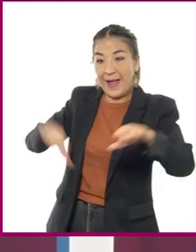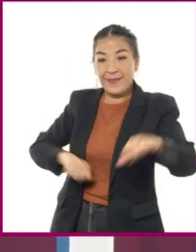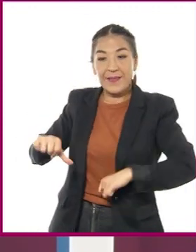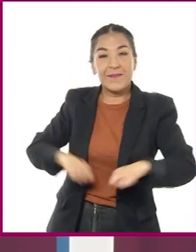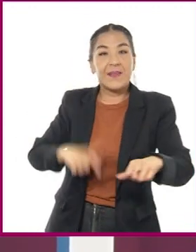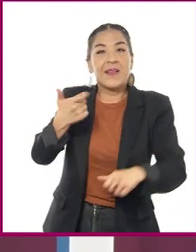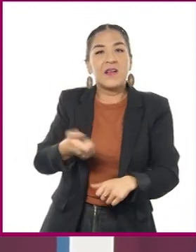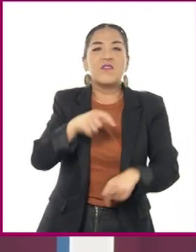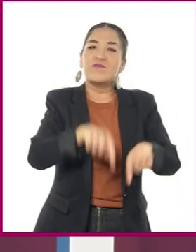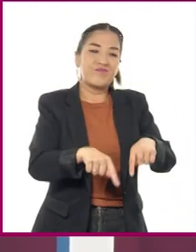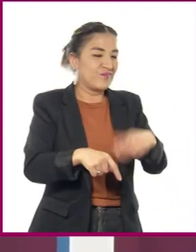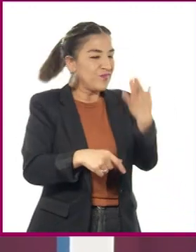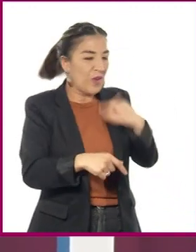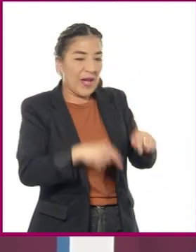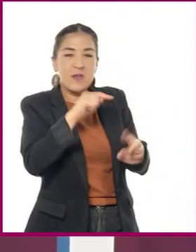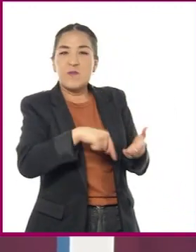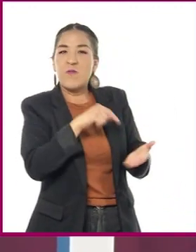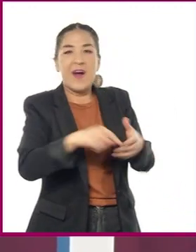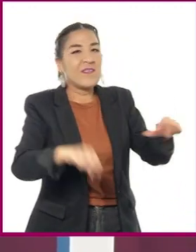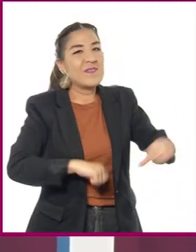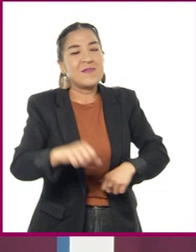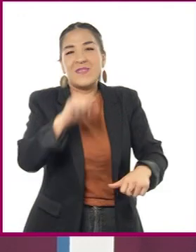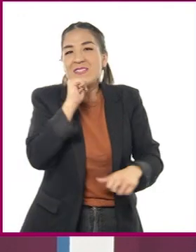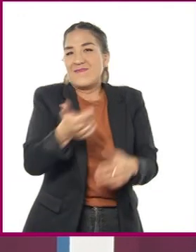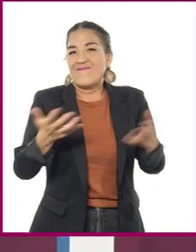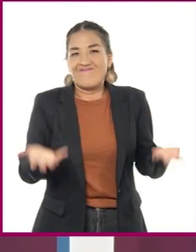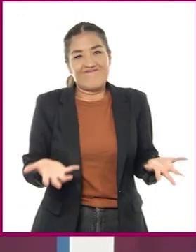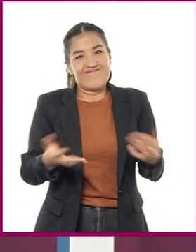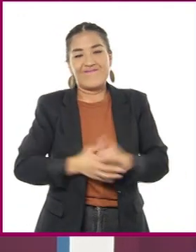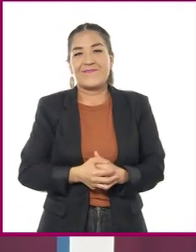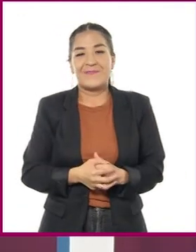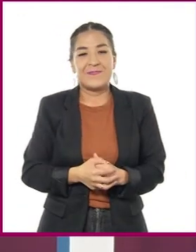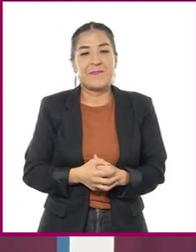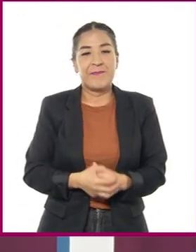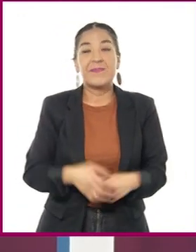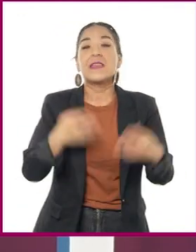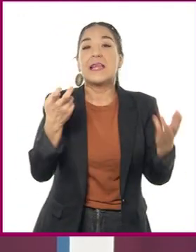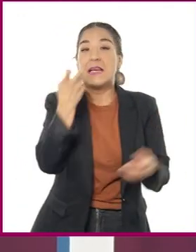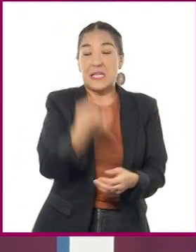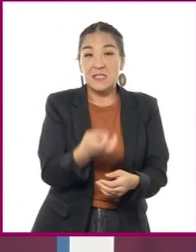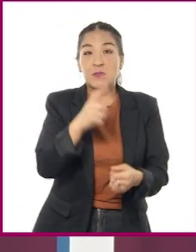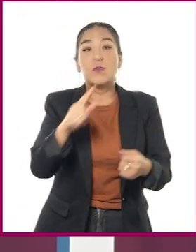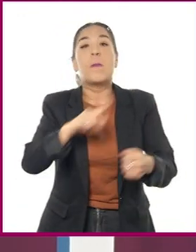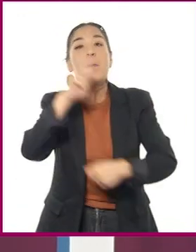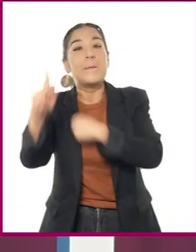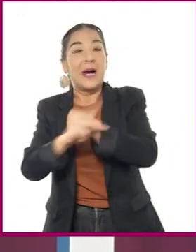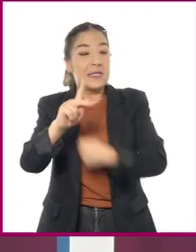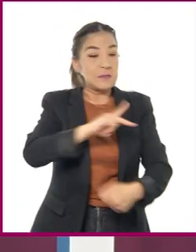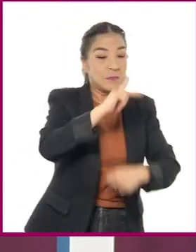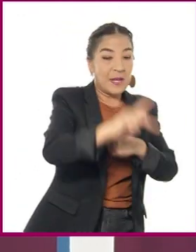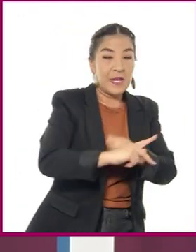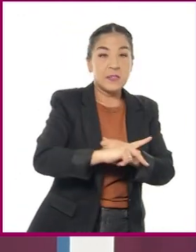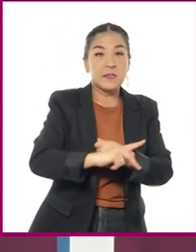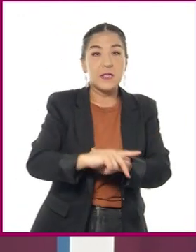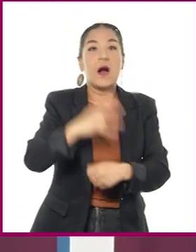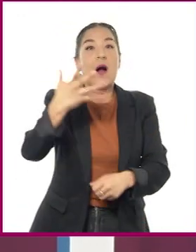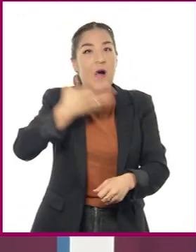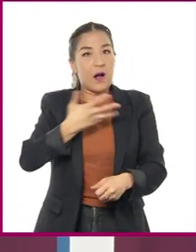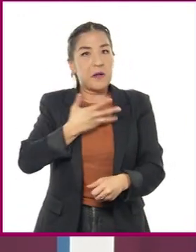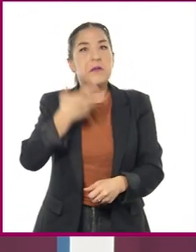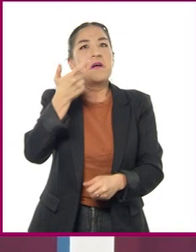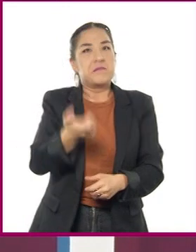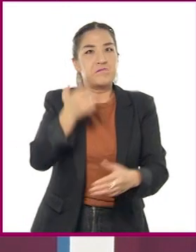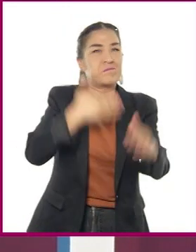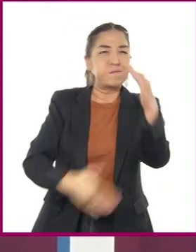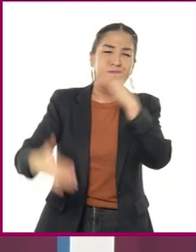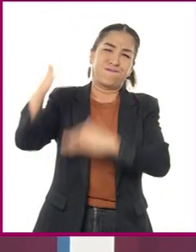que en uno que no cuenta con los suficientes recursos económicos, en tanto que los países que cuentan con una economía